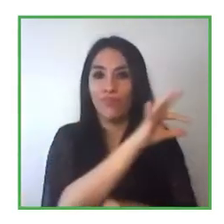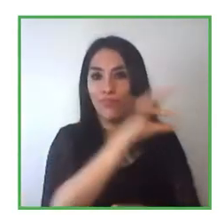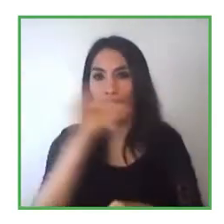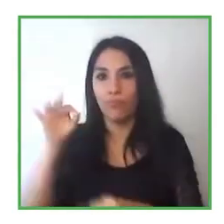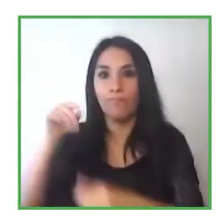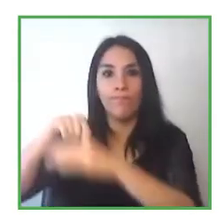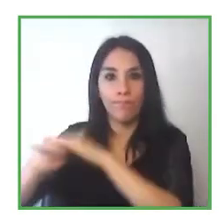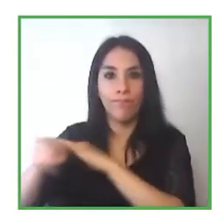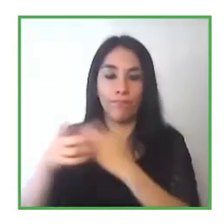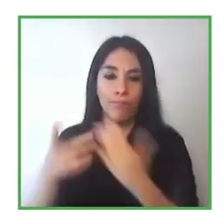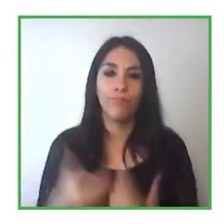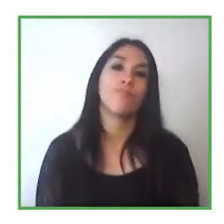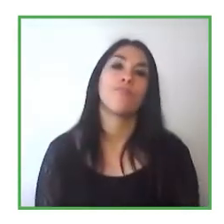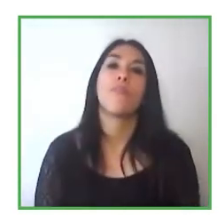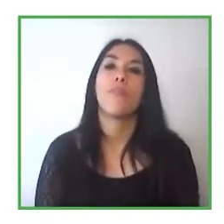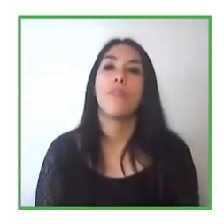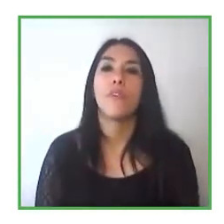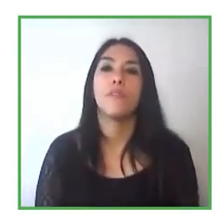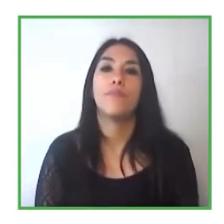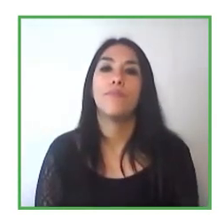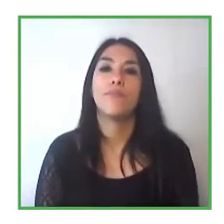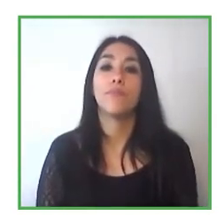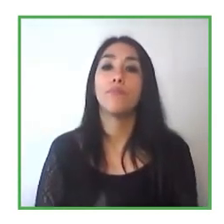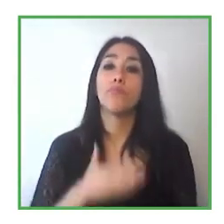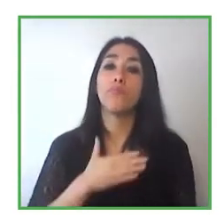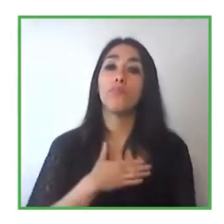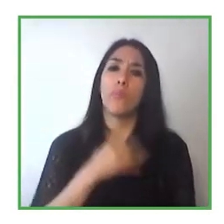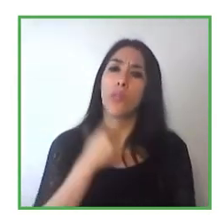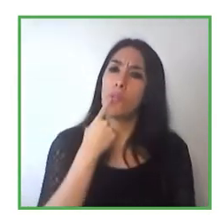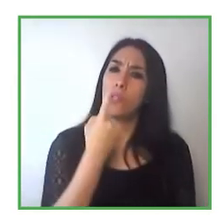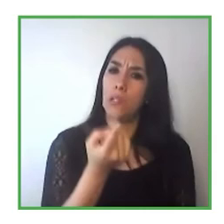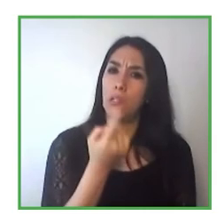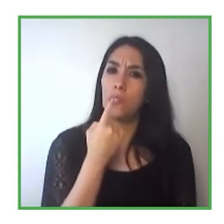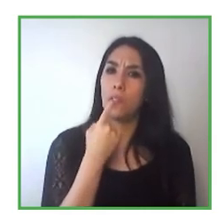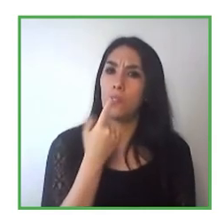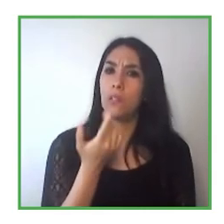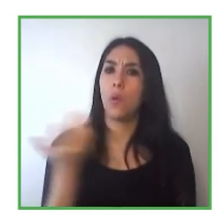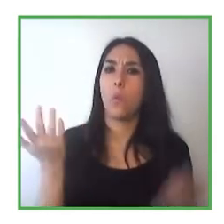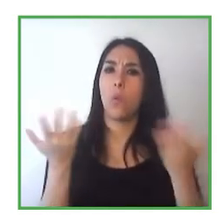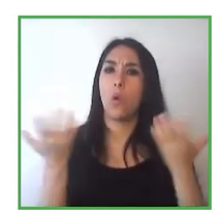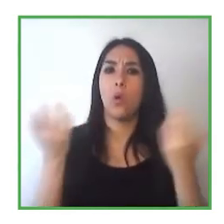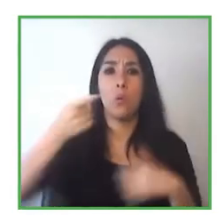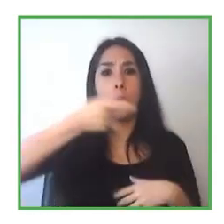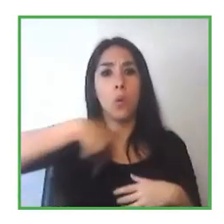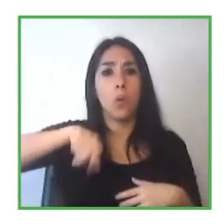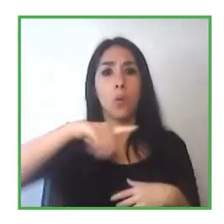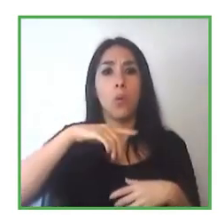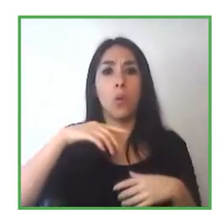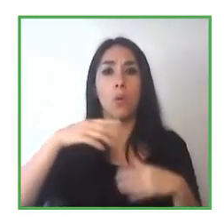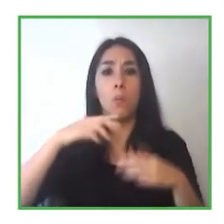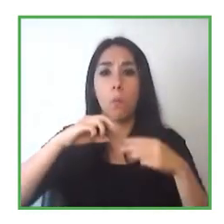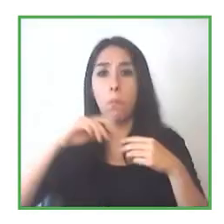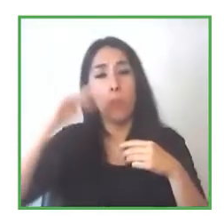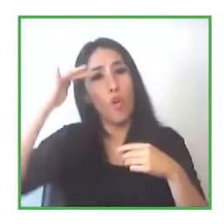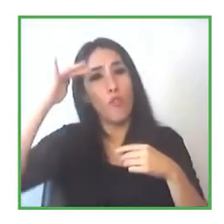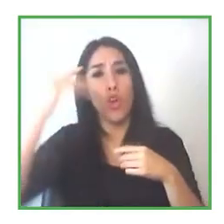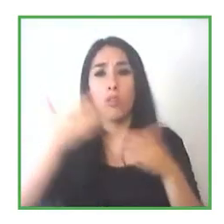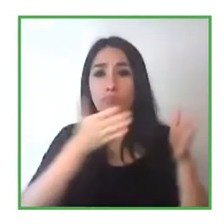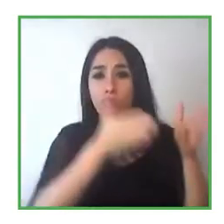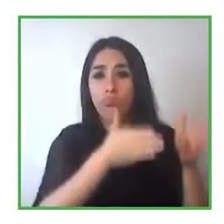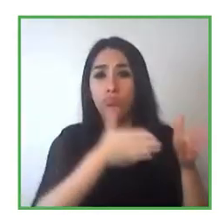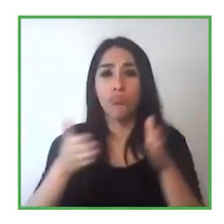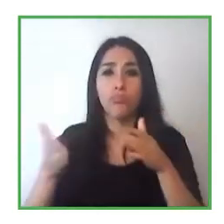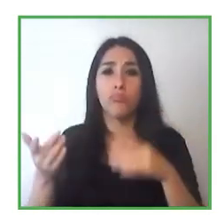que la garantía está en la propia metodología. Entender que el programa Incorpora, siendo un programa que lo que busca es ofrecer